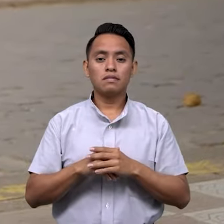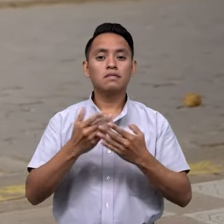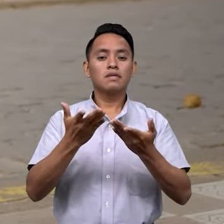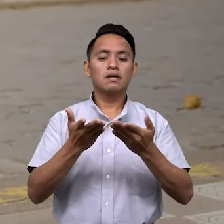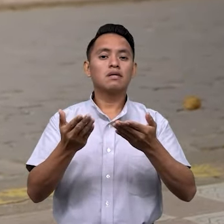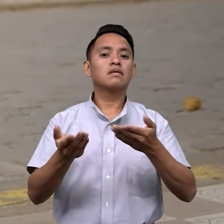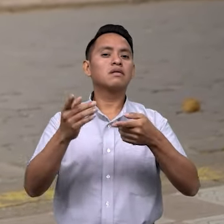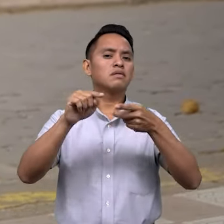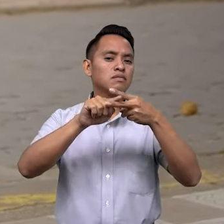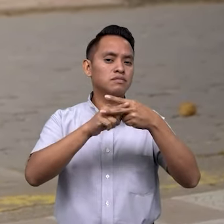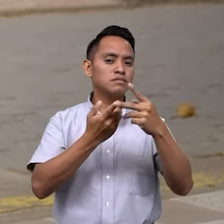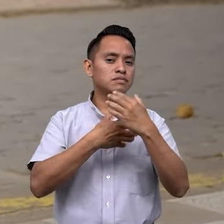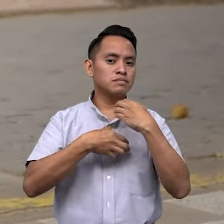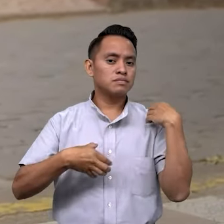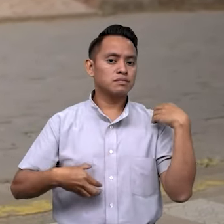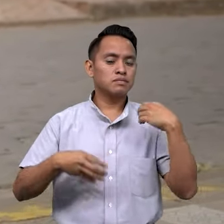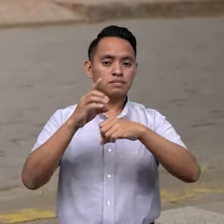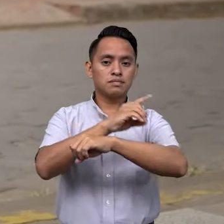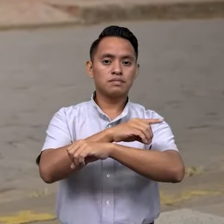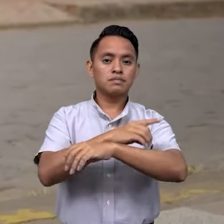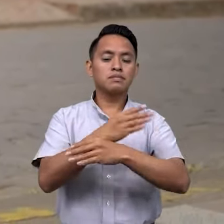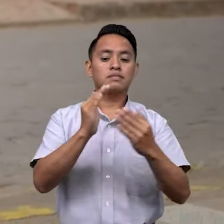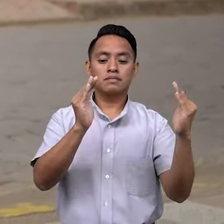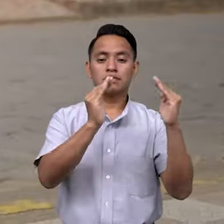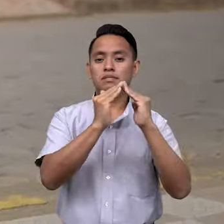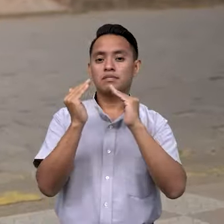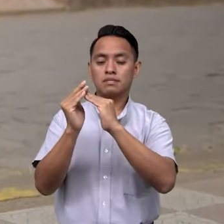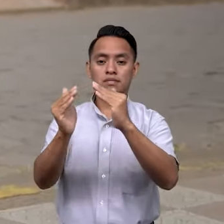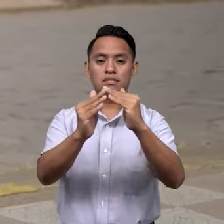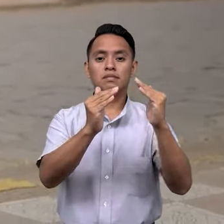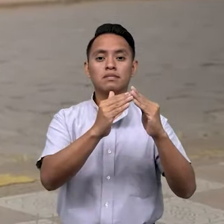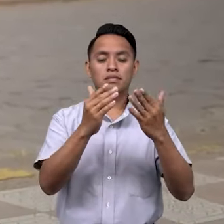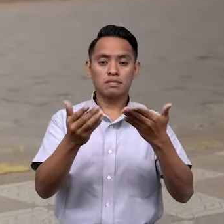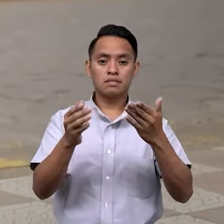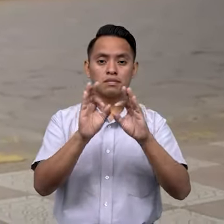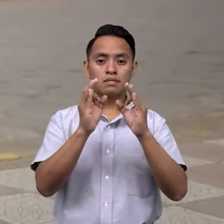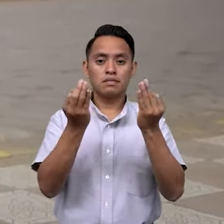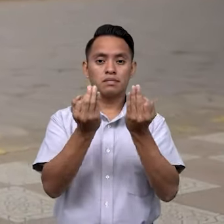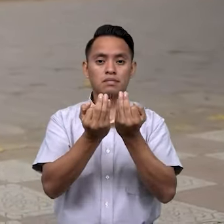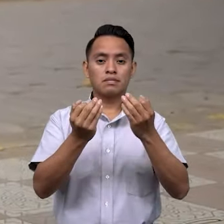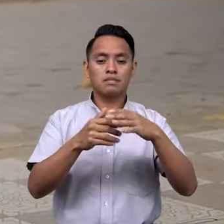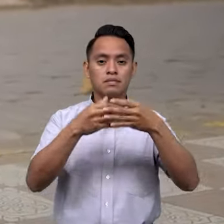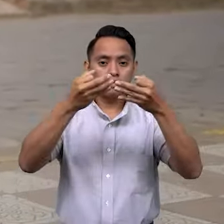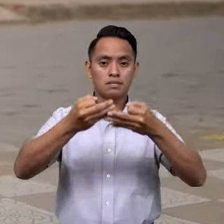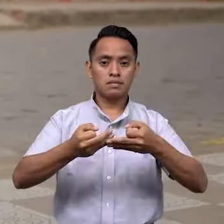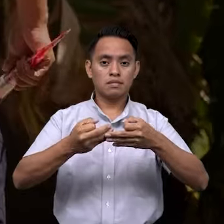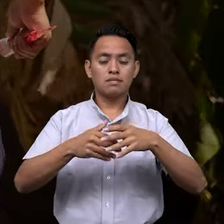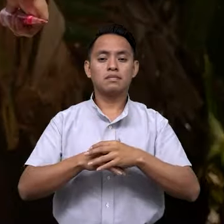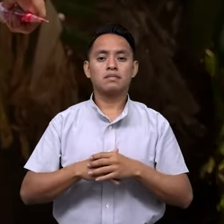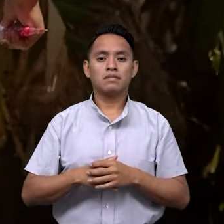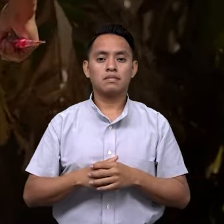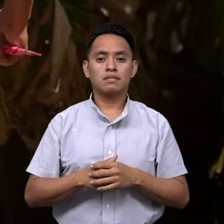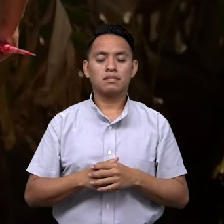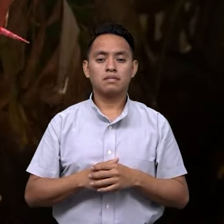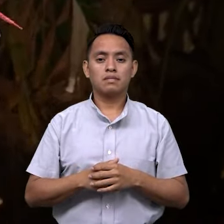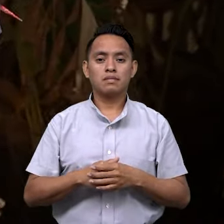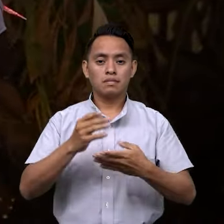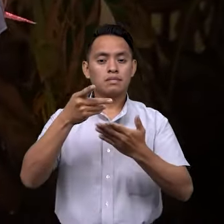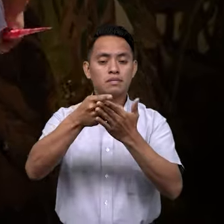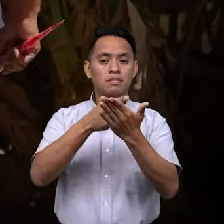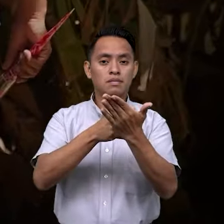el comandante Daniel. Hemos reubicado viviendas en áreas críticas, ya familias están con viviendas seguras. Con el proyecto